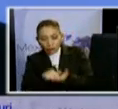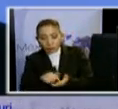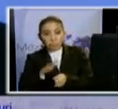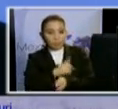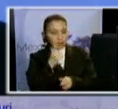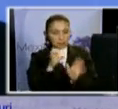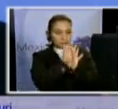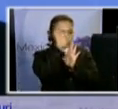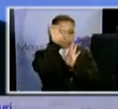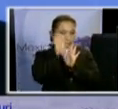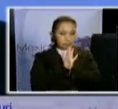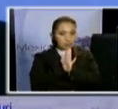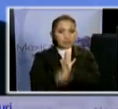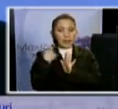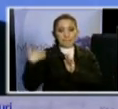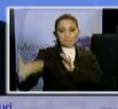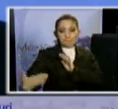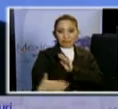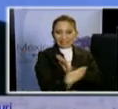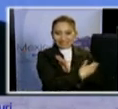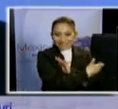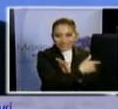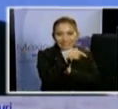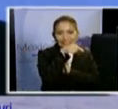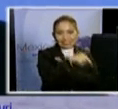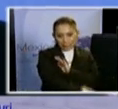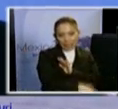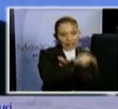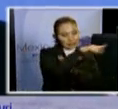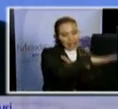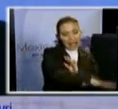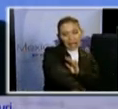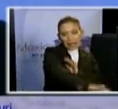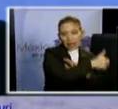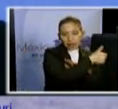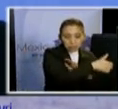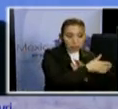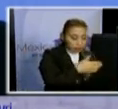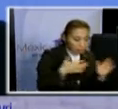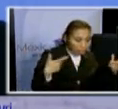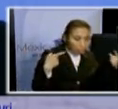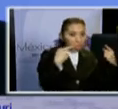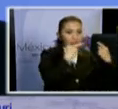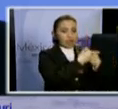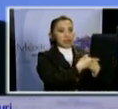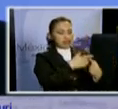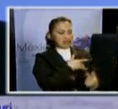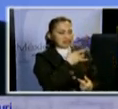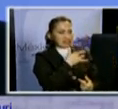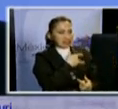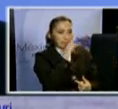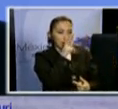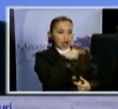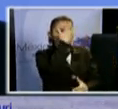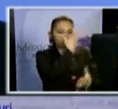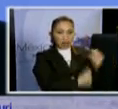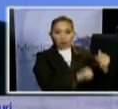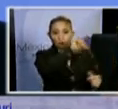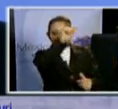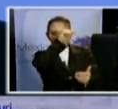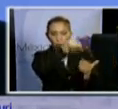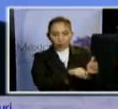porque, por ejemplo, los peces que pudieran existir en una cierta área ahora sienten que tienen que irse a